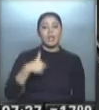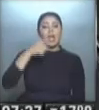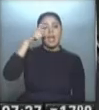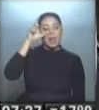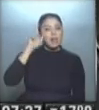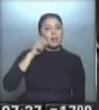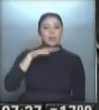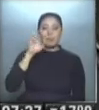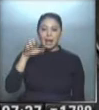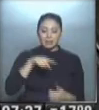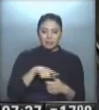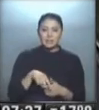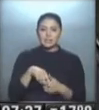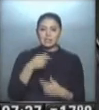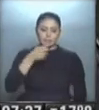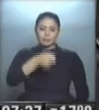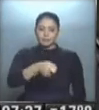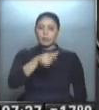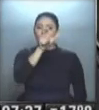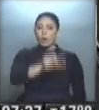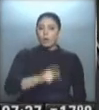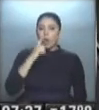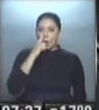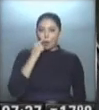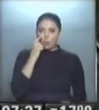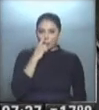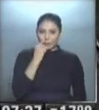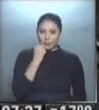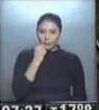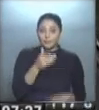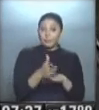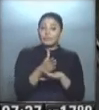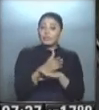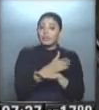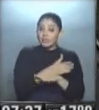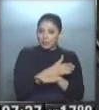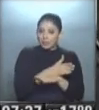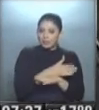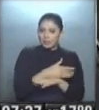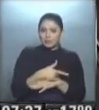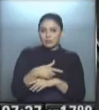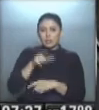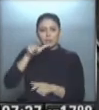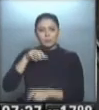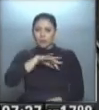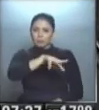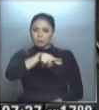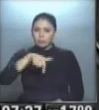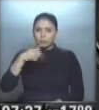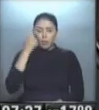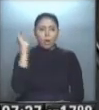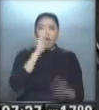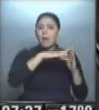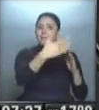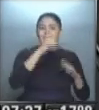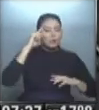Alejandro, Patricia, el asesinato de un hombre luego de ser asaltado provocó la reacción de los